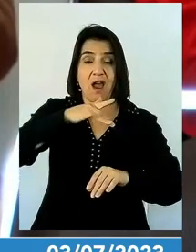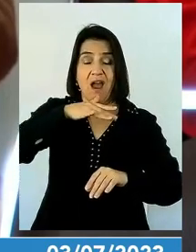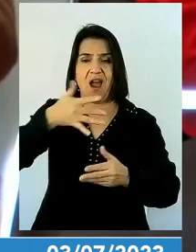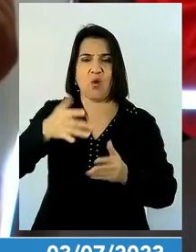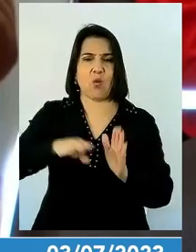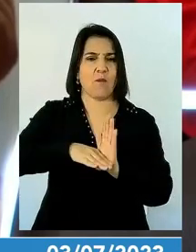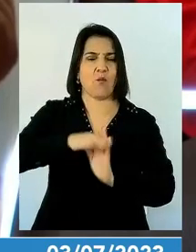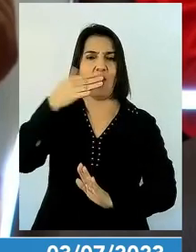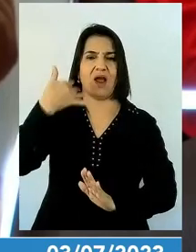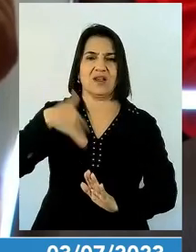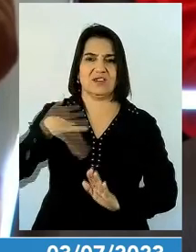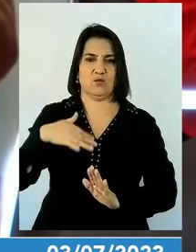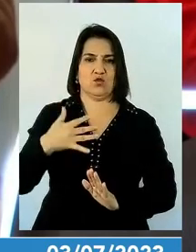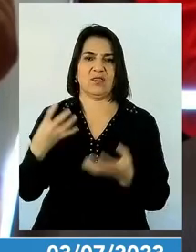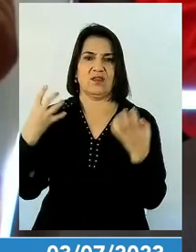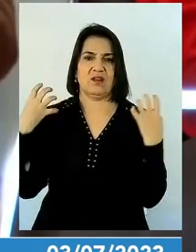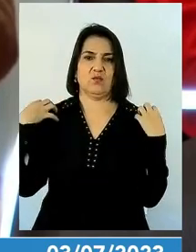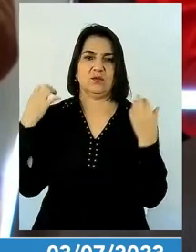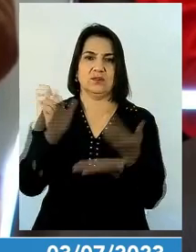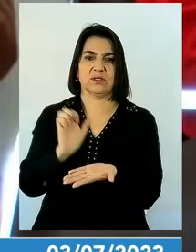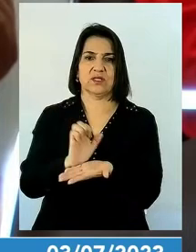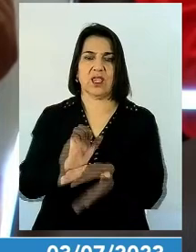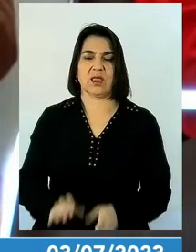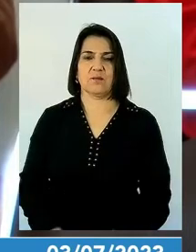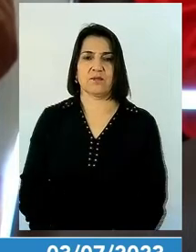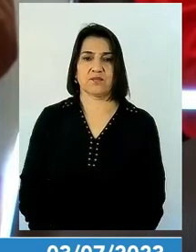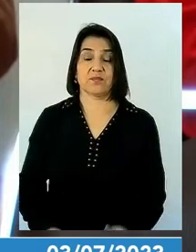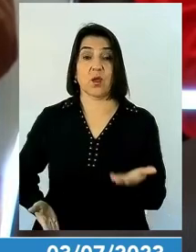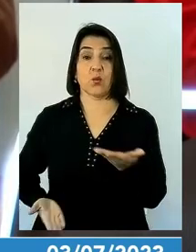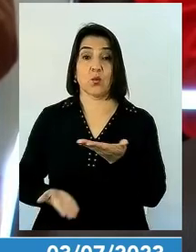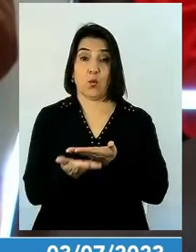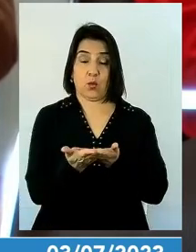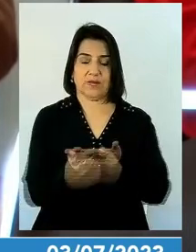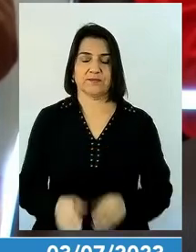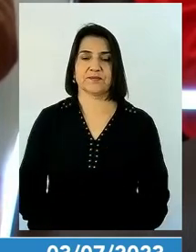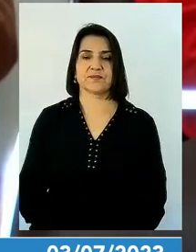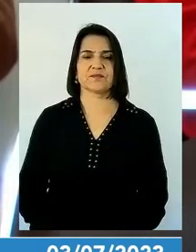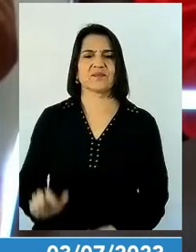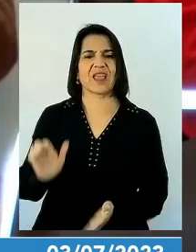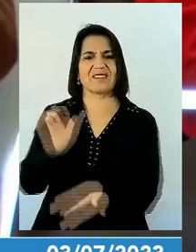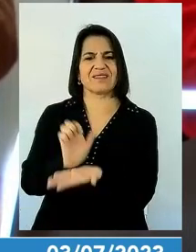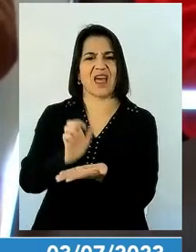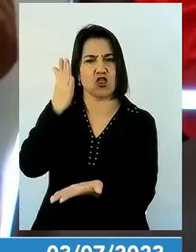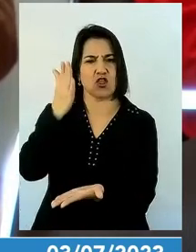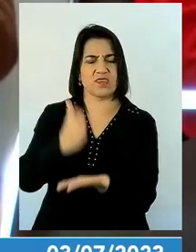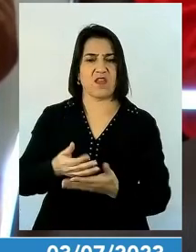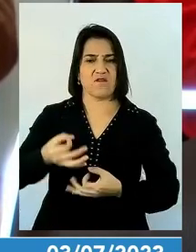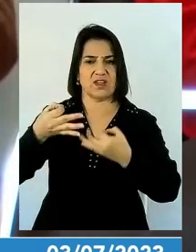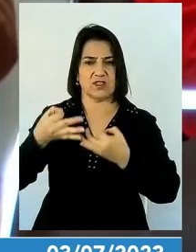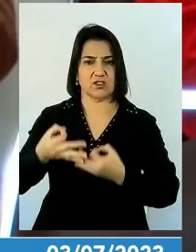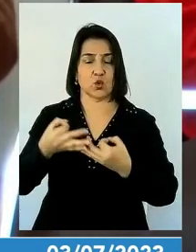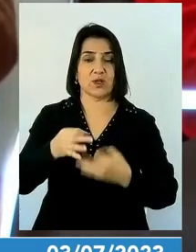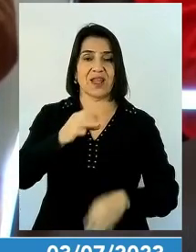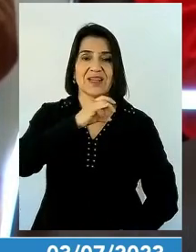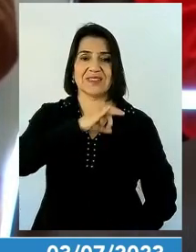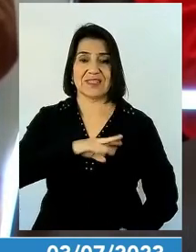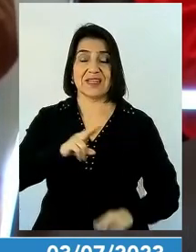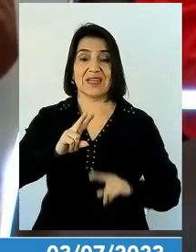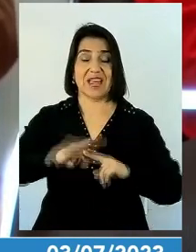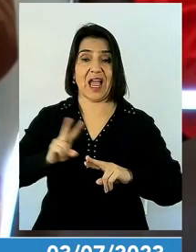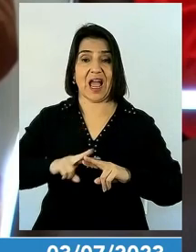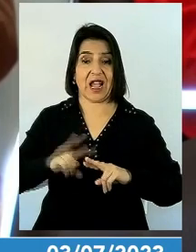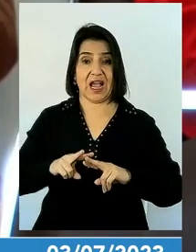Estado. Propuesta: el Estado debe asegurar que en el país se realicen las obras de infraestructura hídrica, ya